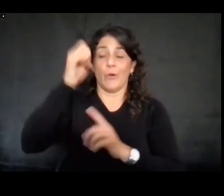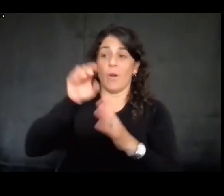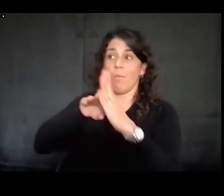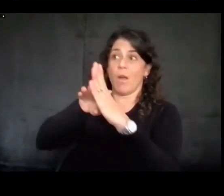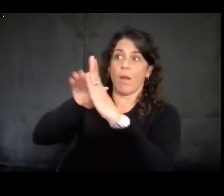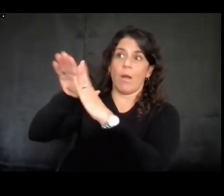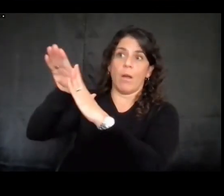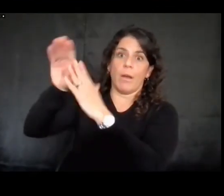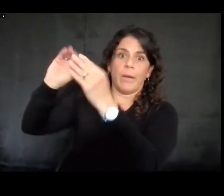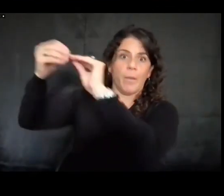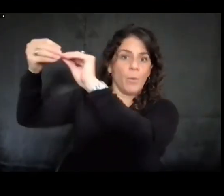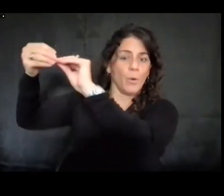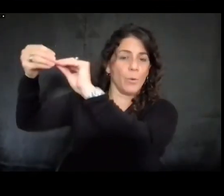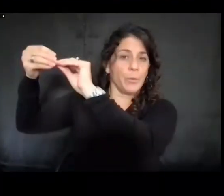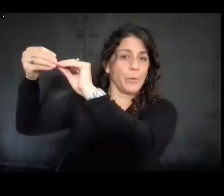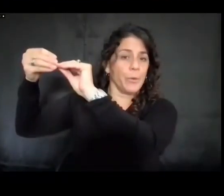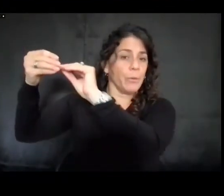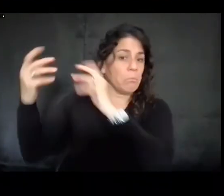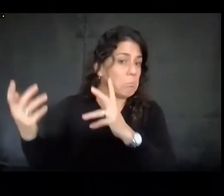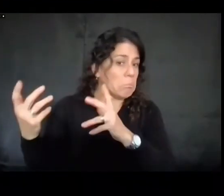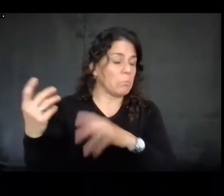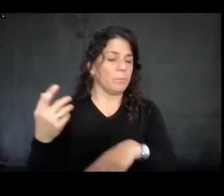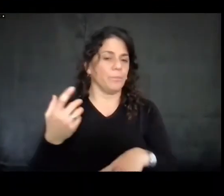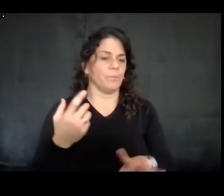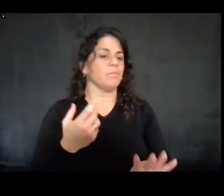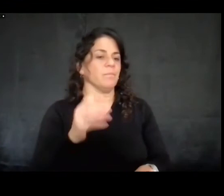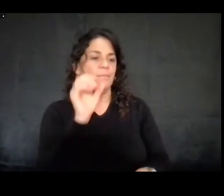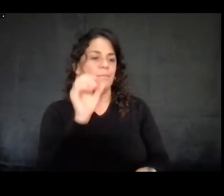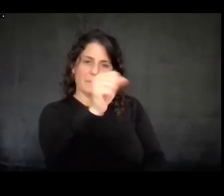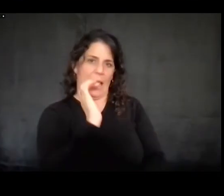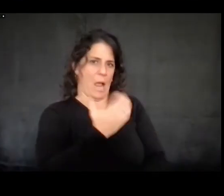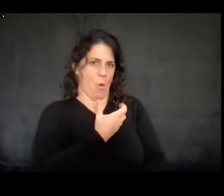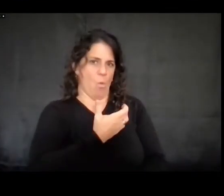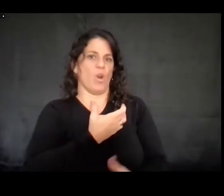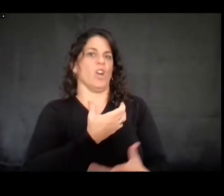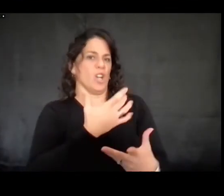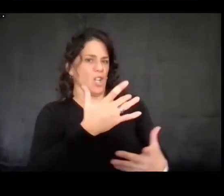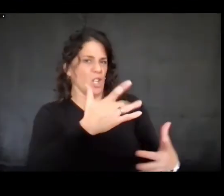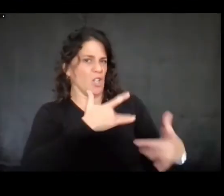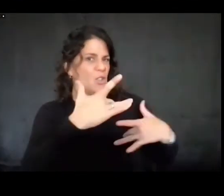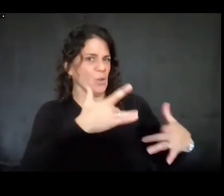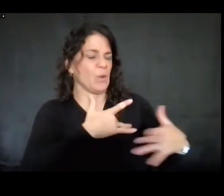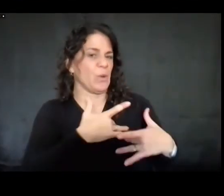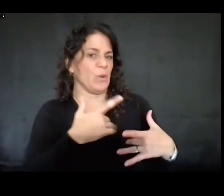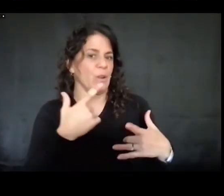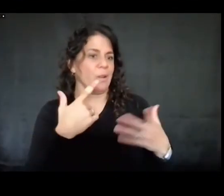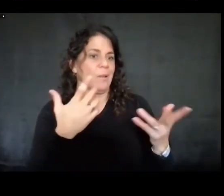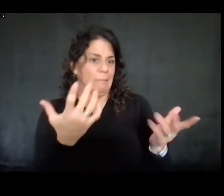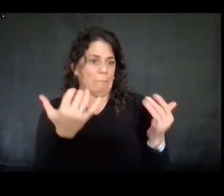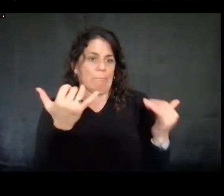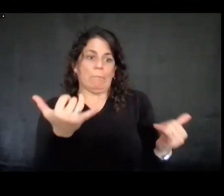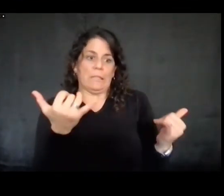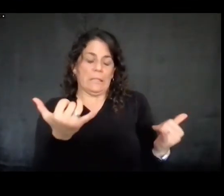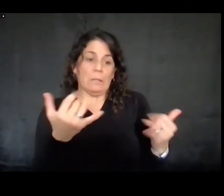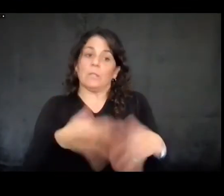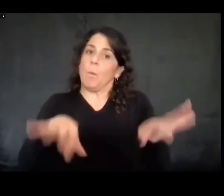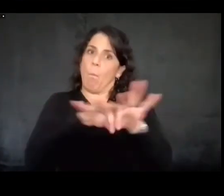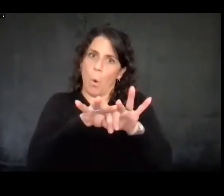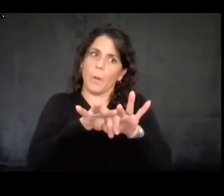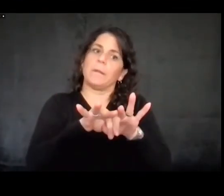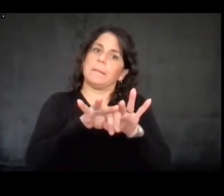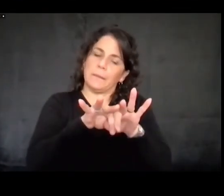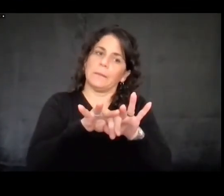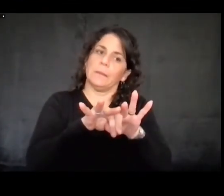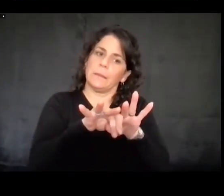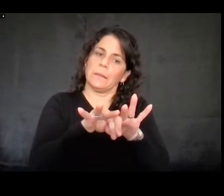surgimiento de casos esa es nuestra preocupación y por eso dije en mí lo que anteriormente